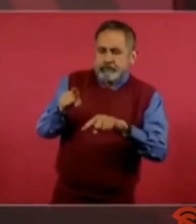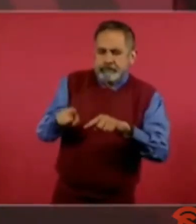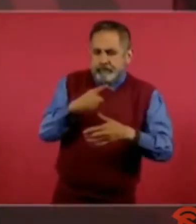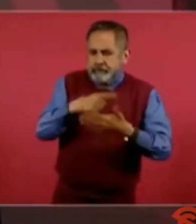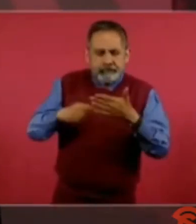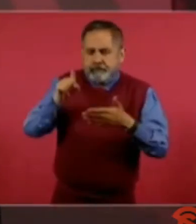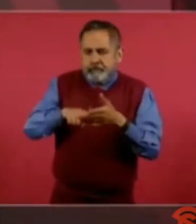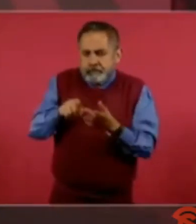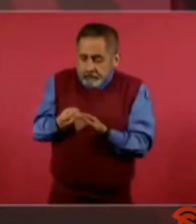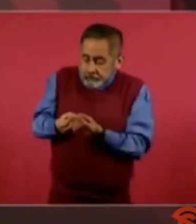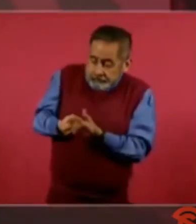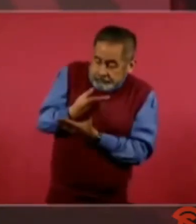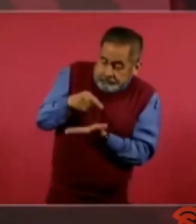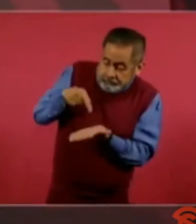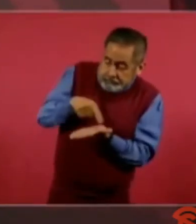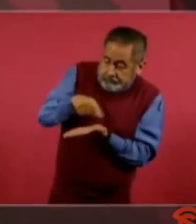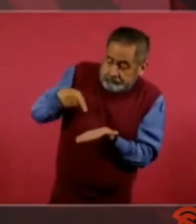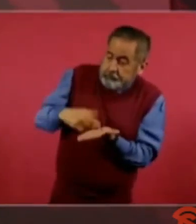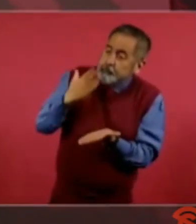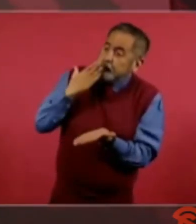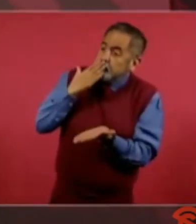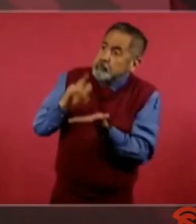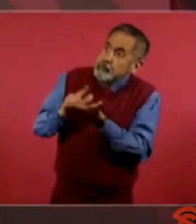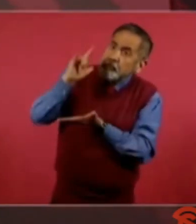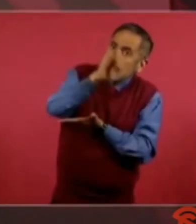de de Sonora